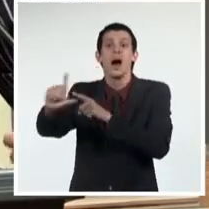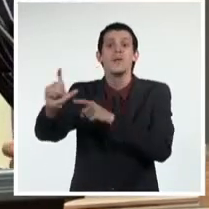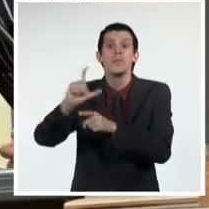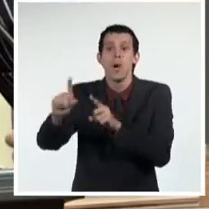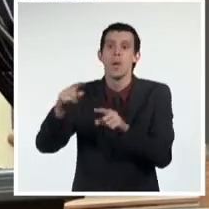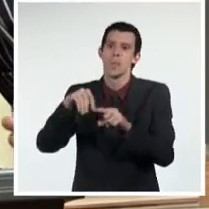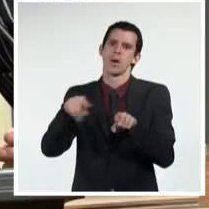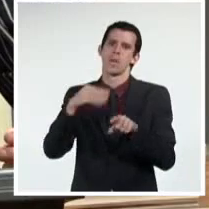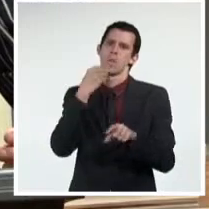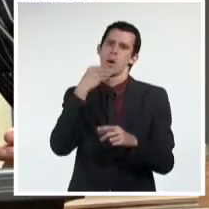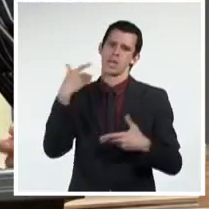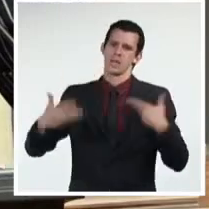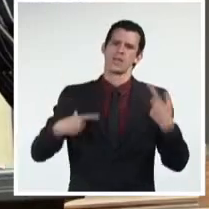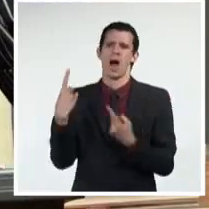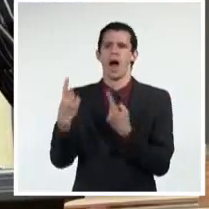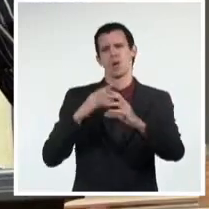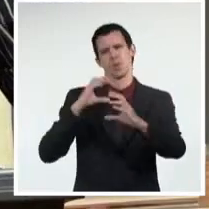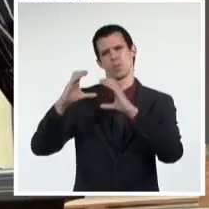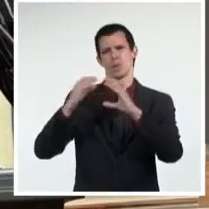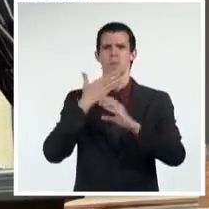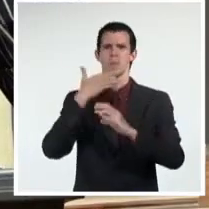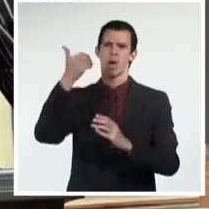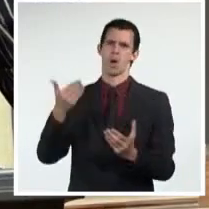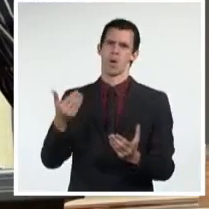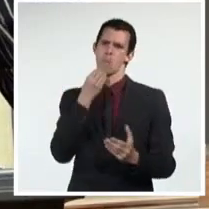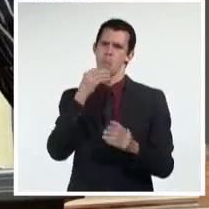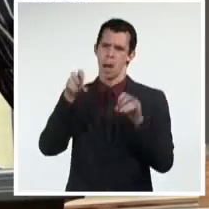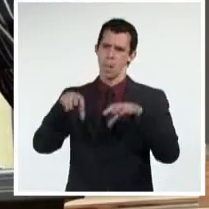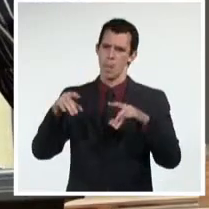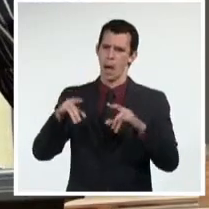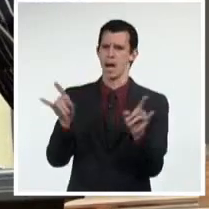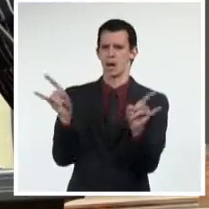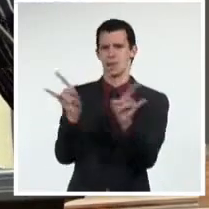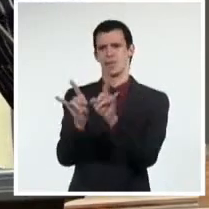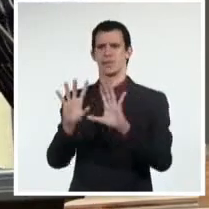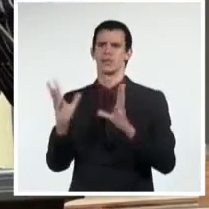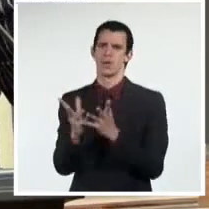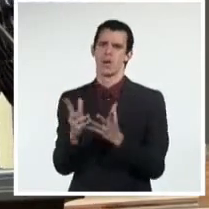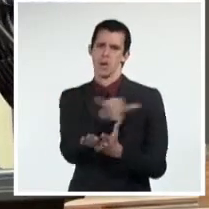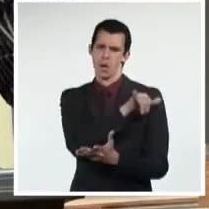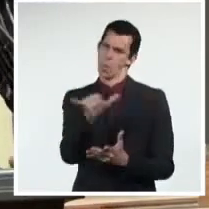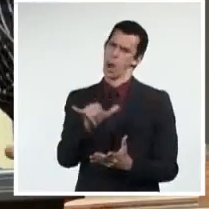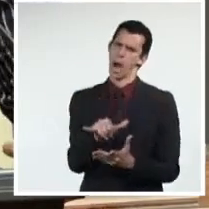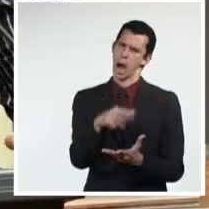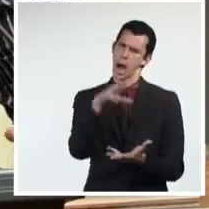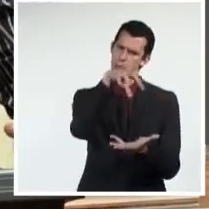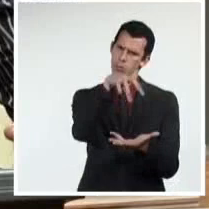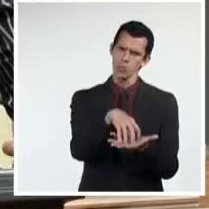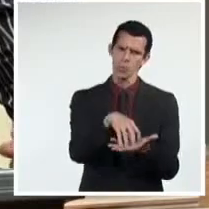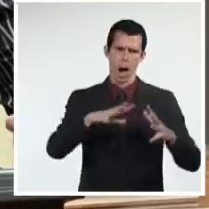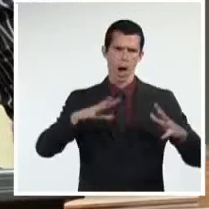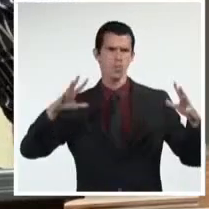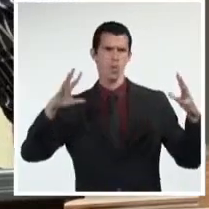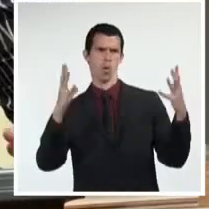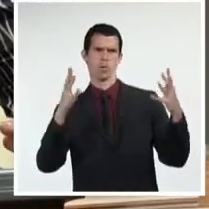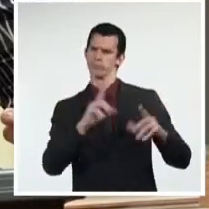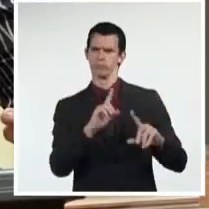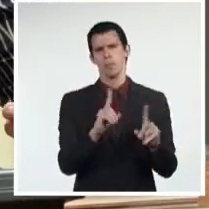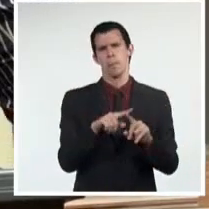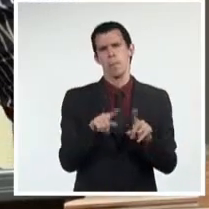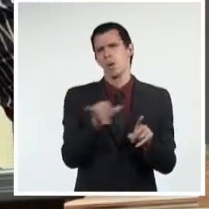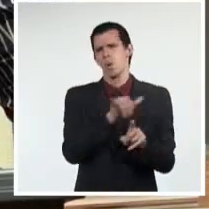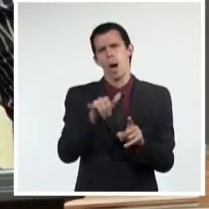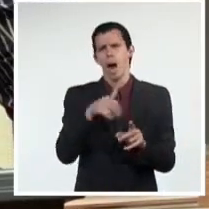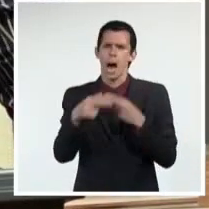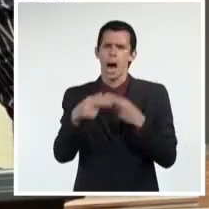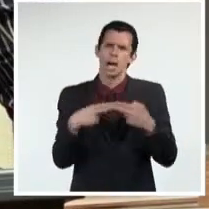la misma infraestructura que hay en las ciudades, en estos lugares, pero hay que ir buscando alternativas. De igual manera hay que hacerlo con el tema del agua,